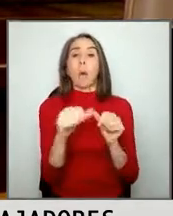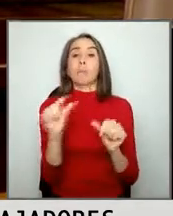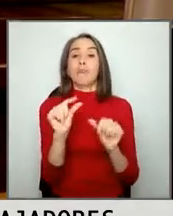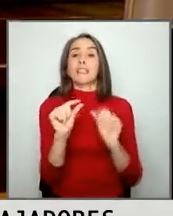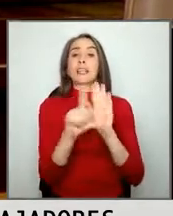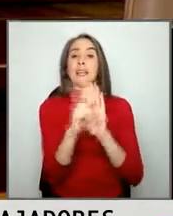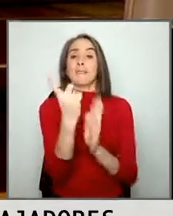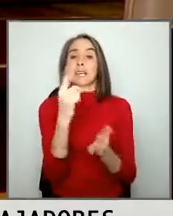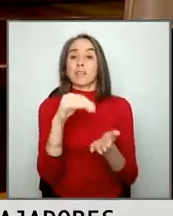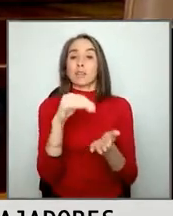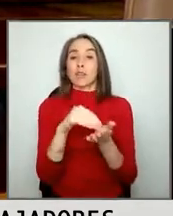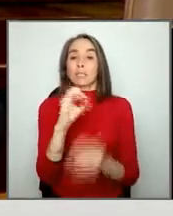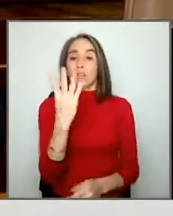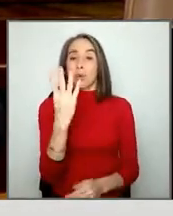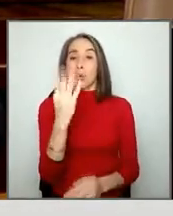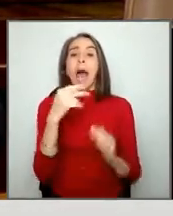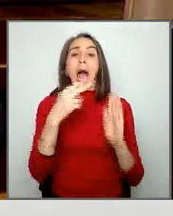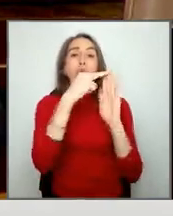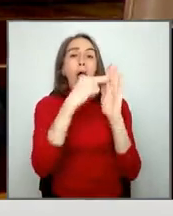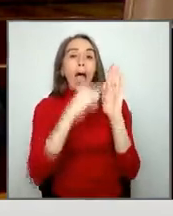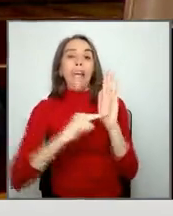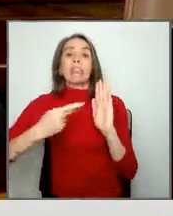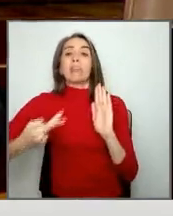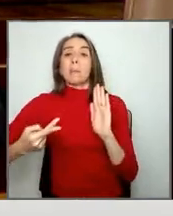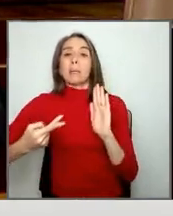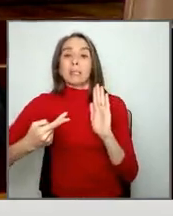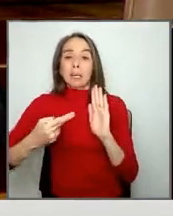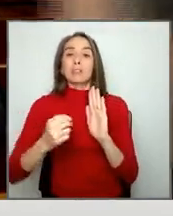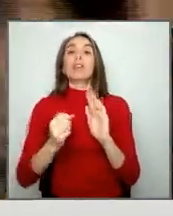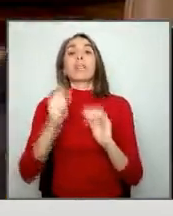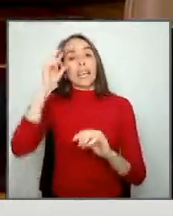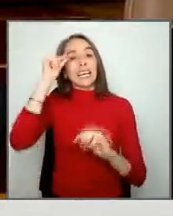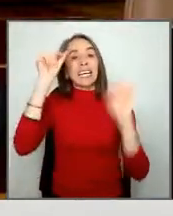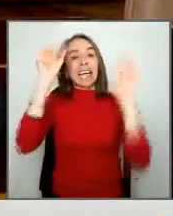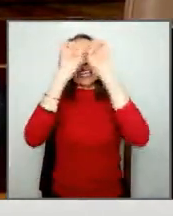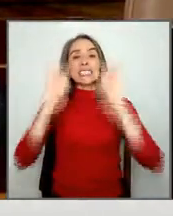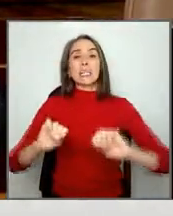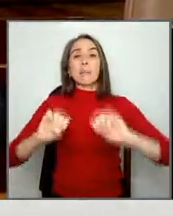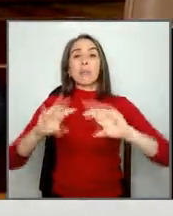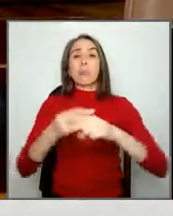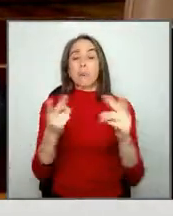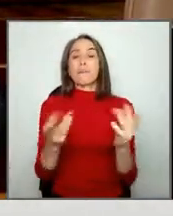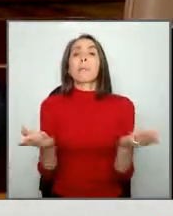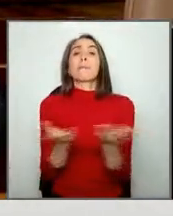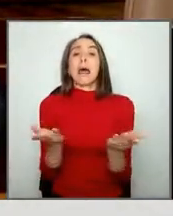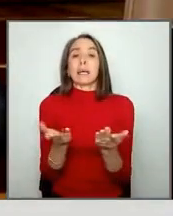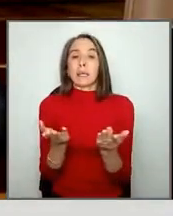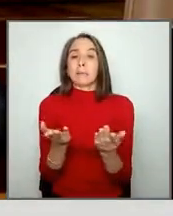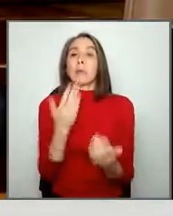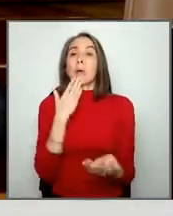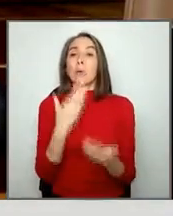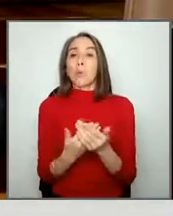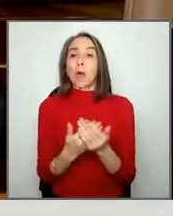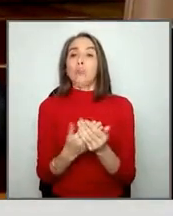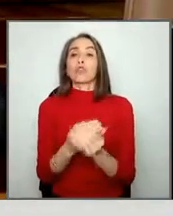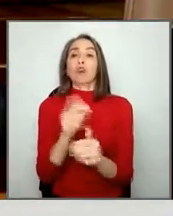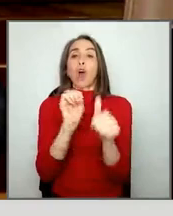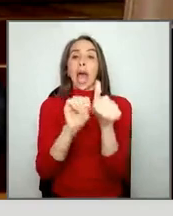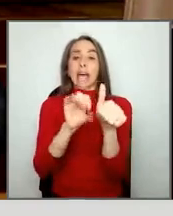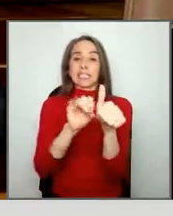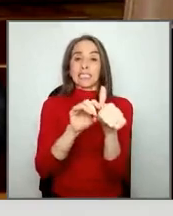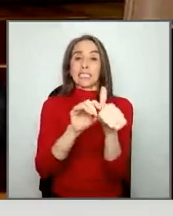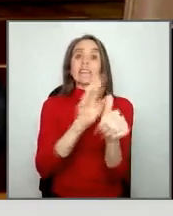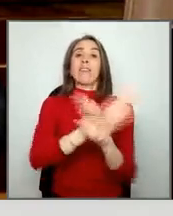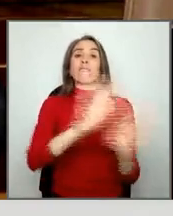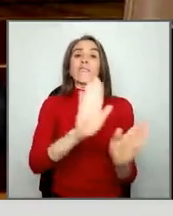21.040 que crea el sistema de Educación Pública en el siguiente sentido primero en el momento en que los asistentes de Educación sean traspasados los servicios